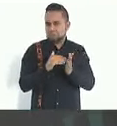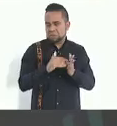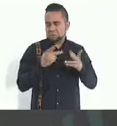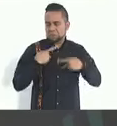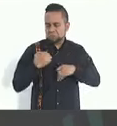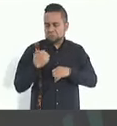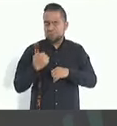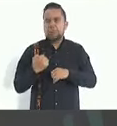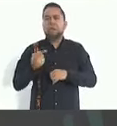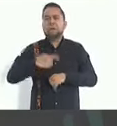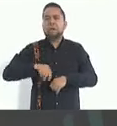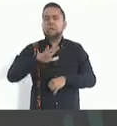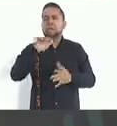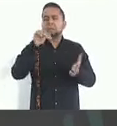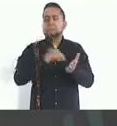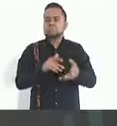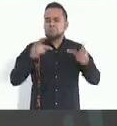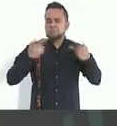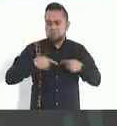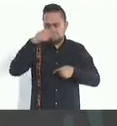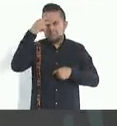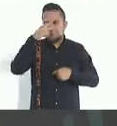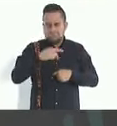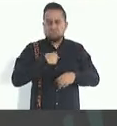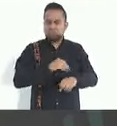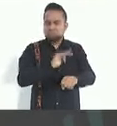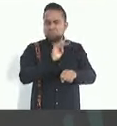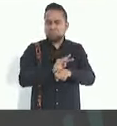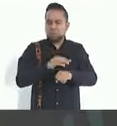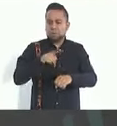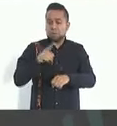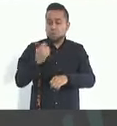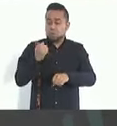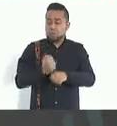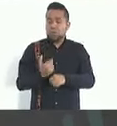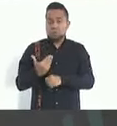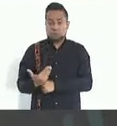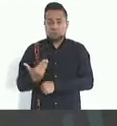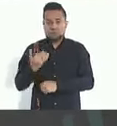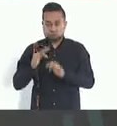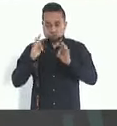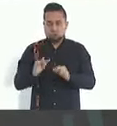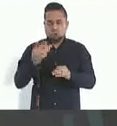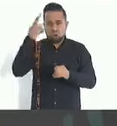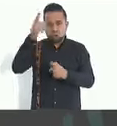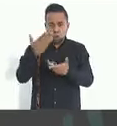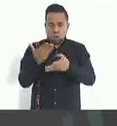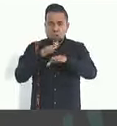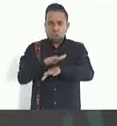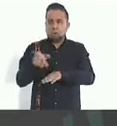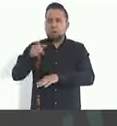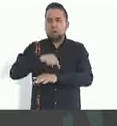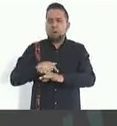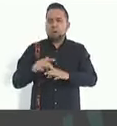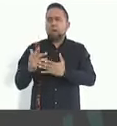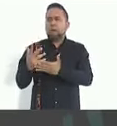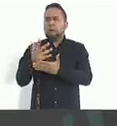9,500,000 mexicanos. Pero el año pasado los banqueros obtuvieron